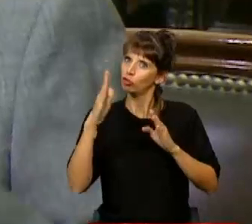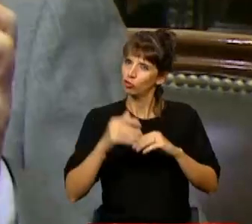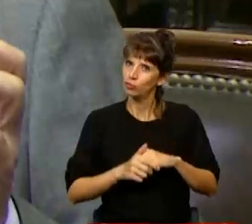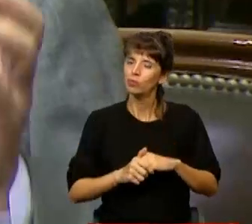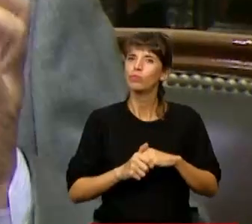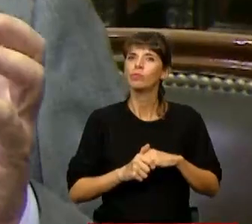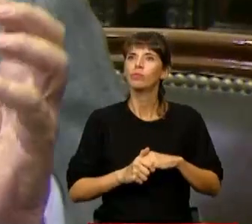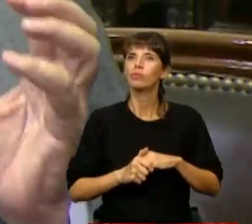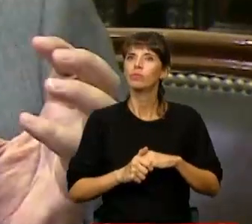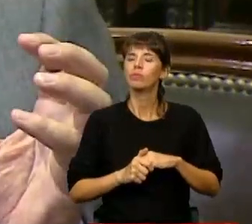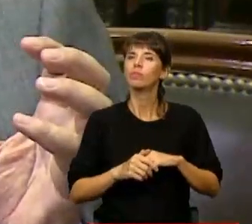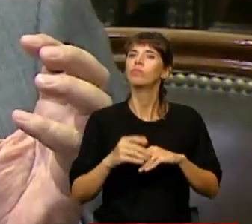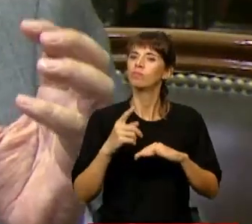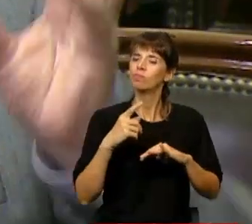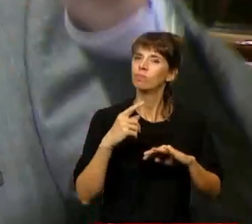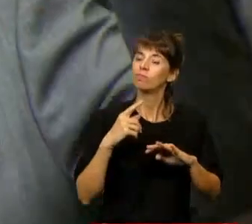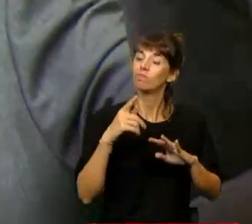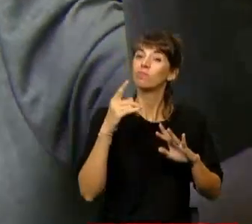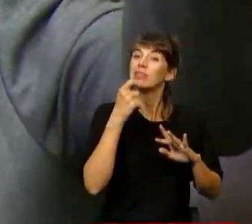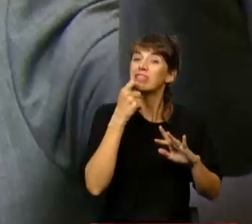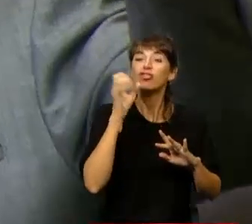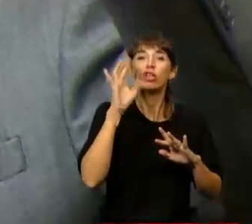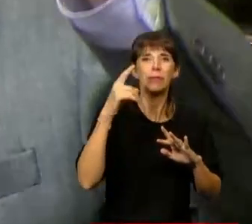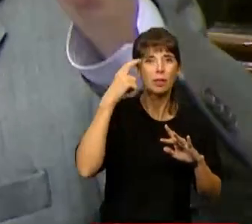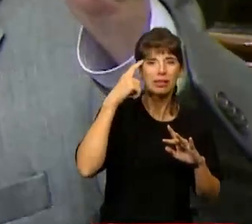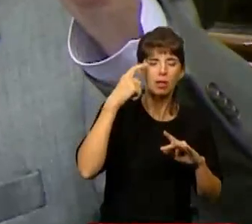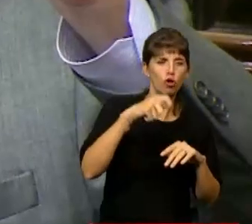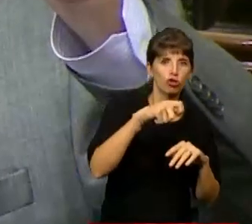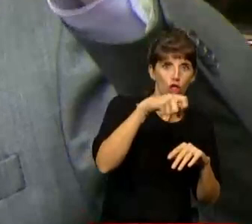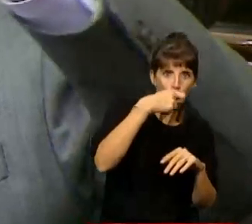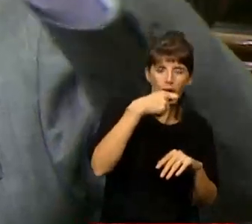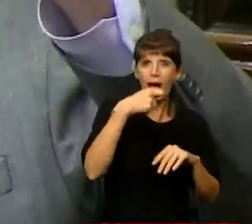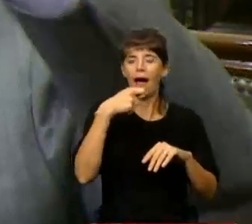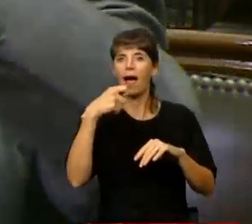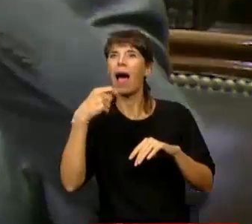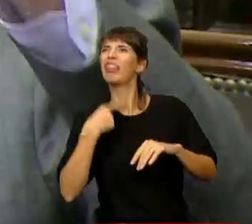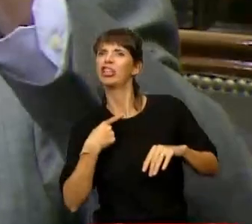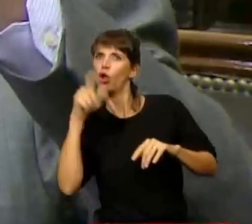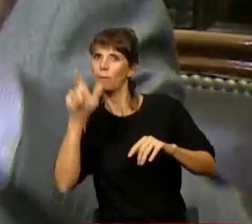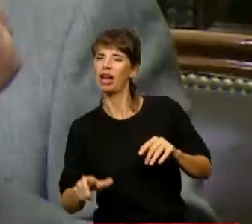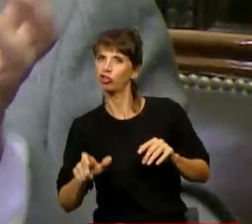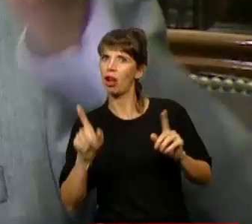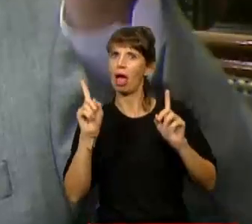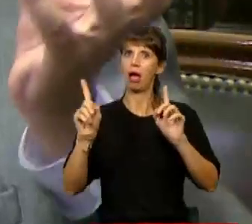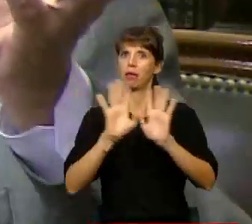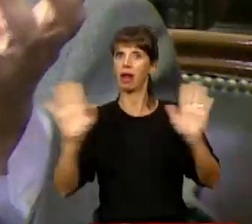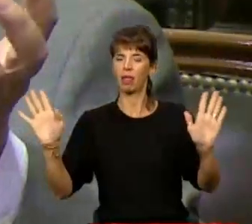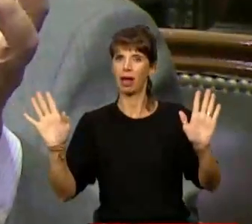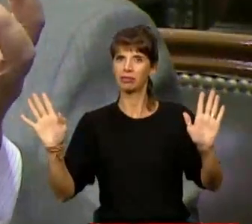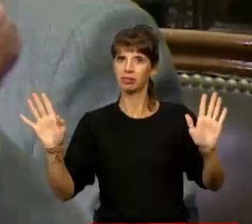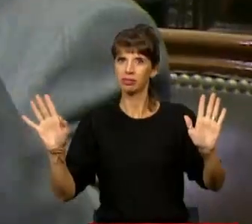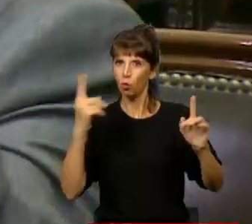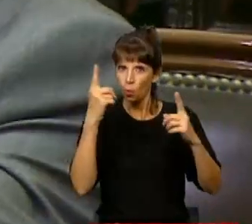que nos quedamos muy cortos si analizamos la droga y el adicto, como si fuera nada más un problema, o la droga y el